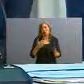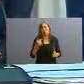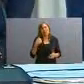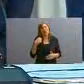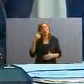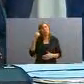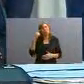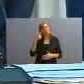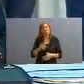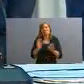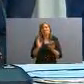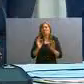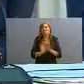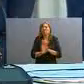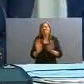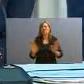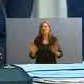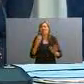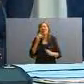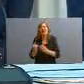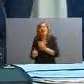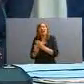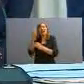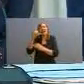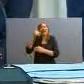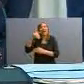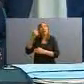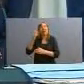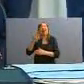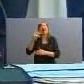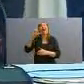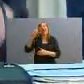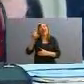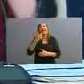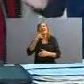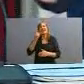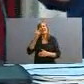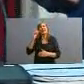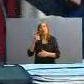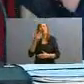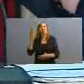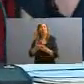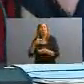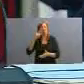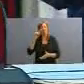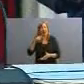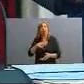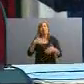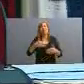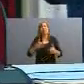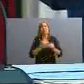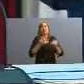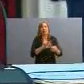excelente resultado la creación de la Cámara de Casación Penal, porque aligera las causas